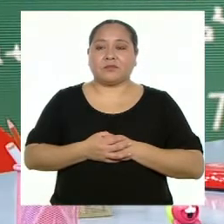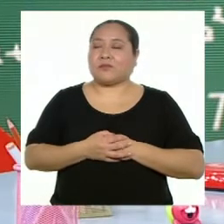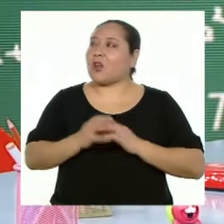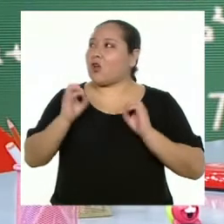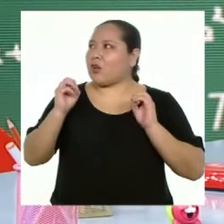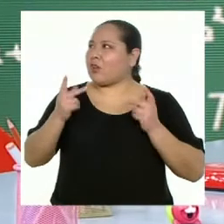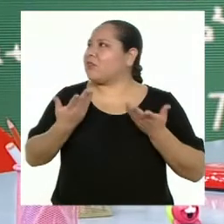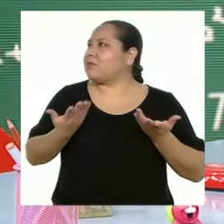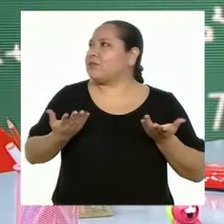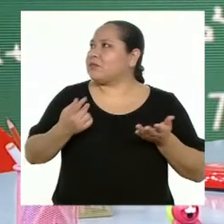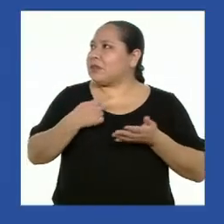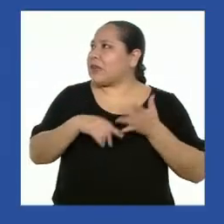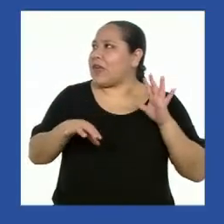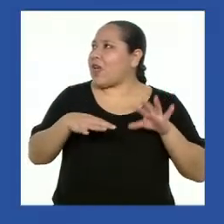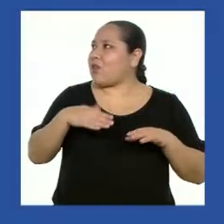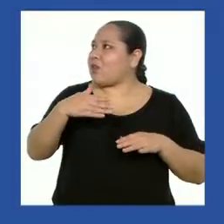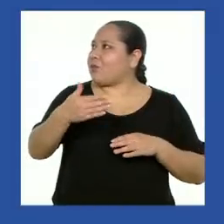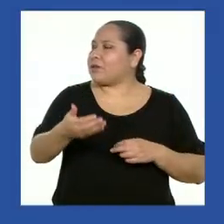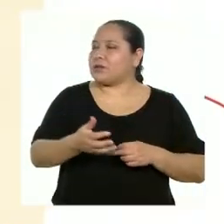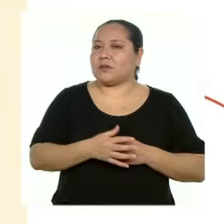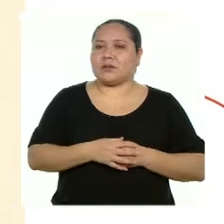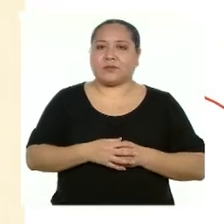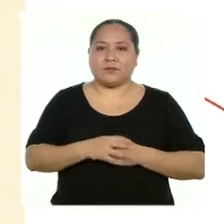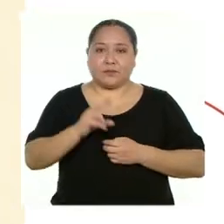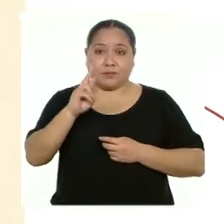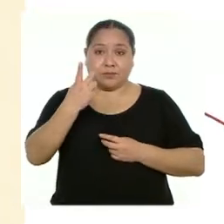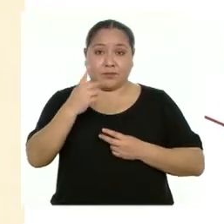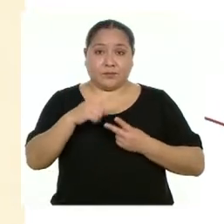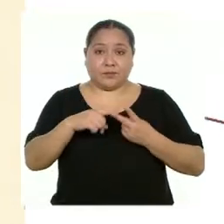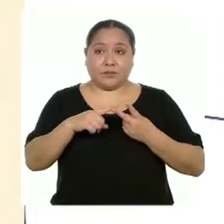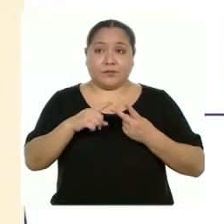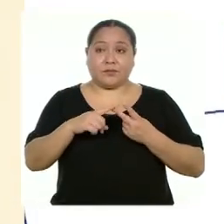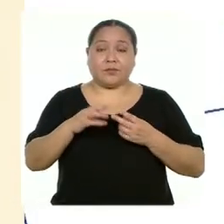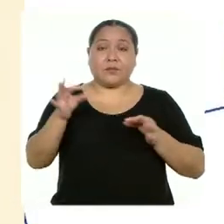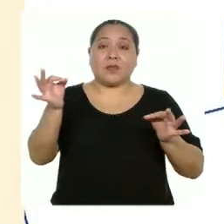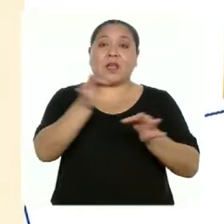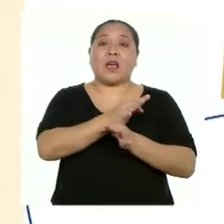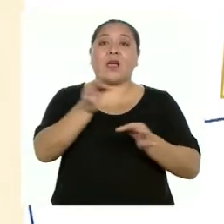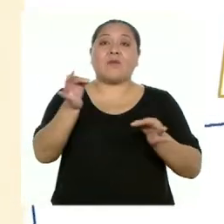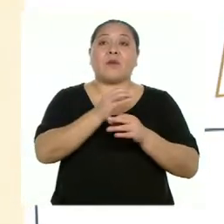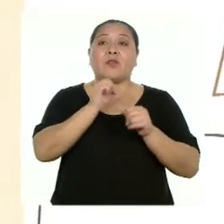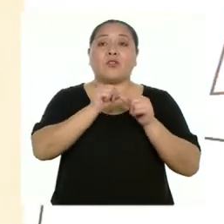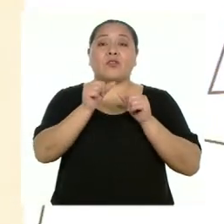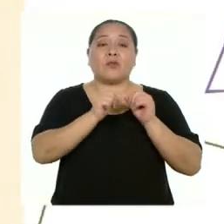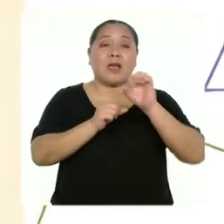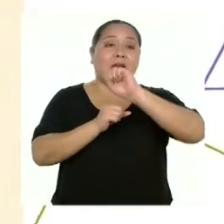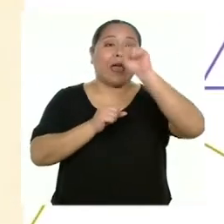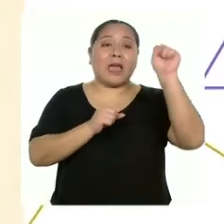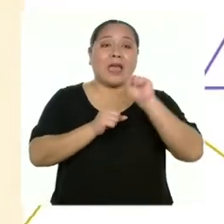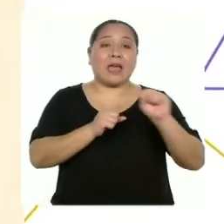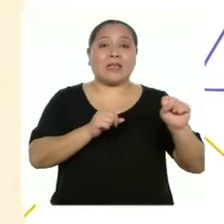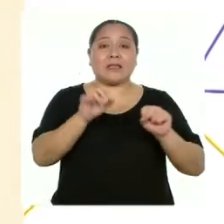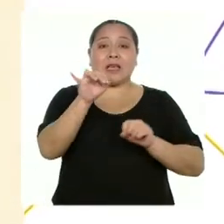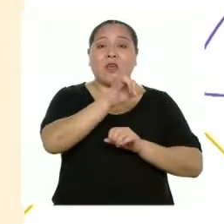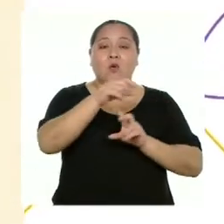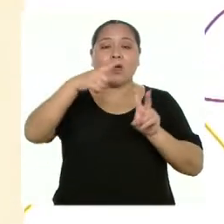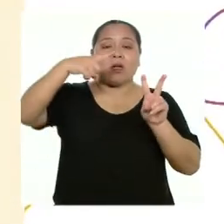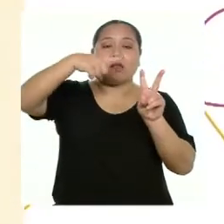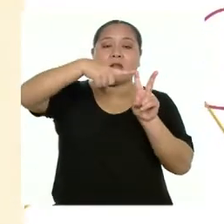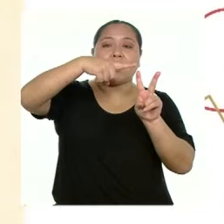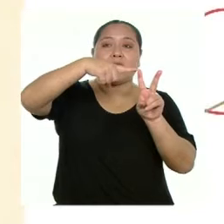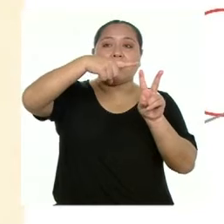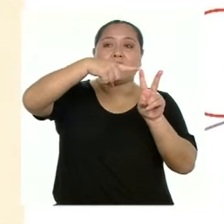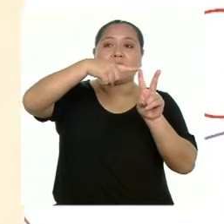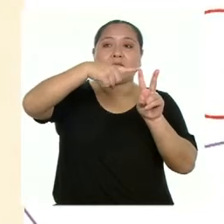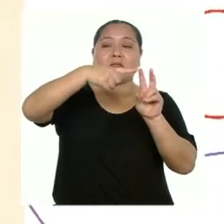Ya, ¿y luego qué? ¿Qué sigue? Segundo, reemplazamos en la expresión S igual a la raíz cuadrada de la suma